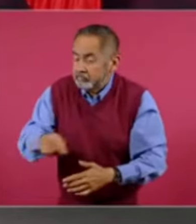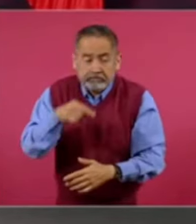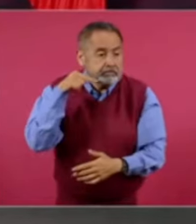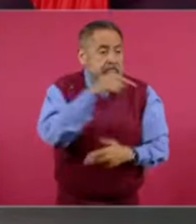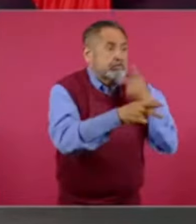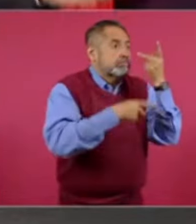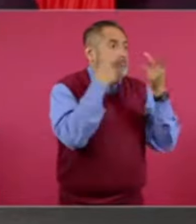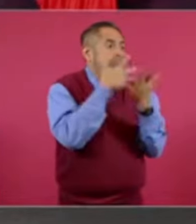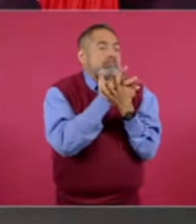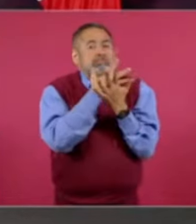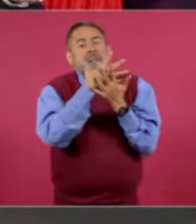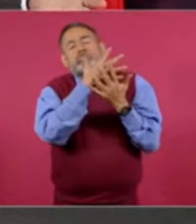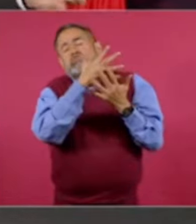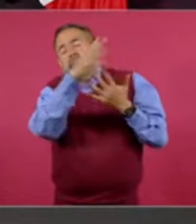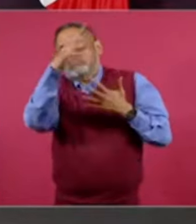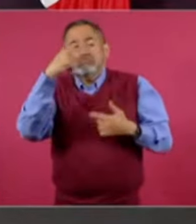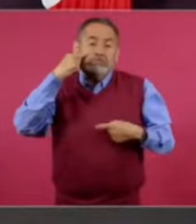para